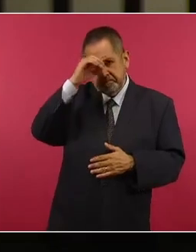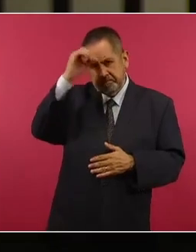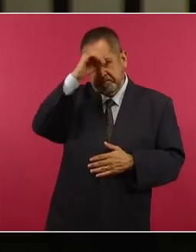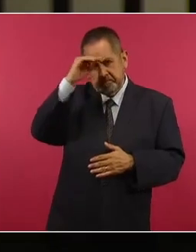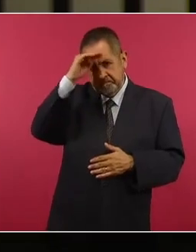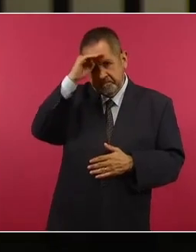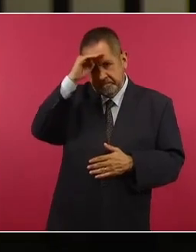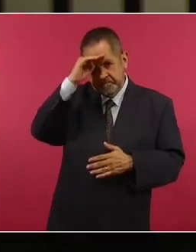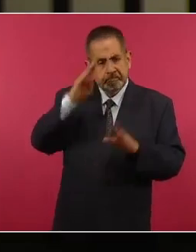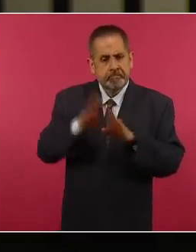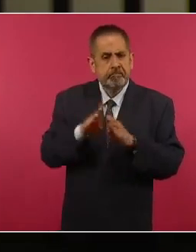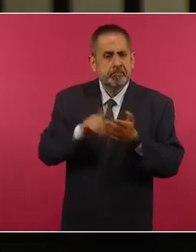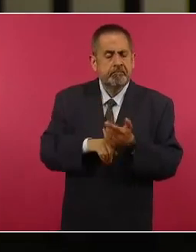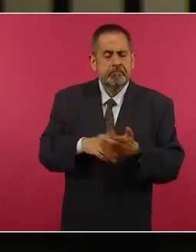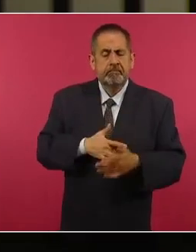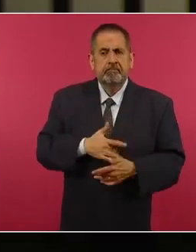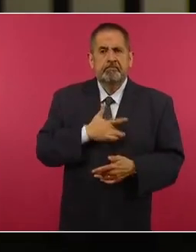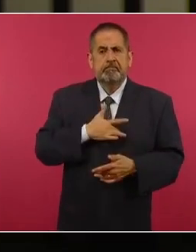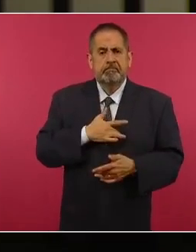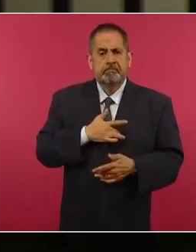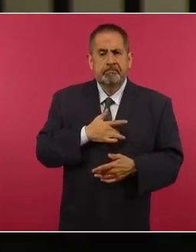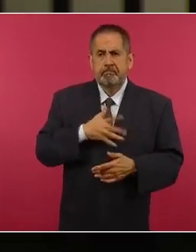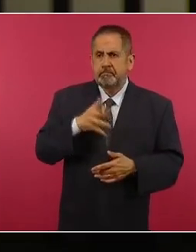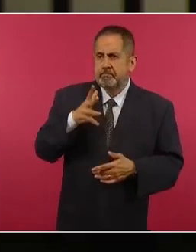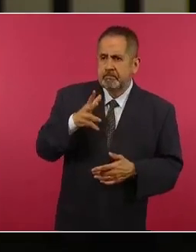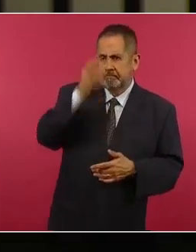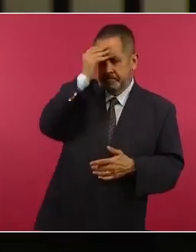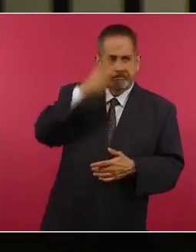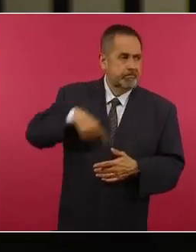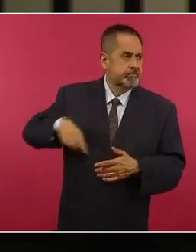¿Qué reflexión le ha dejado a México